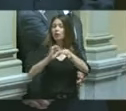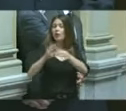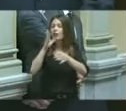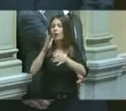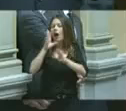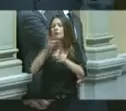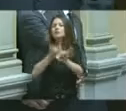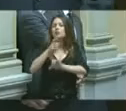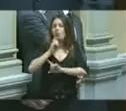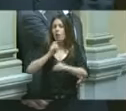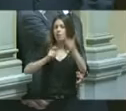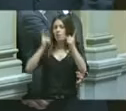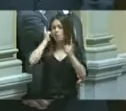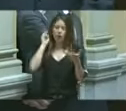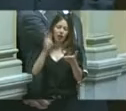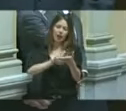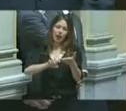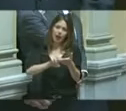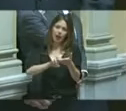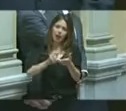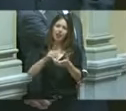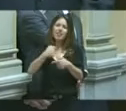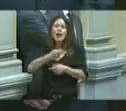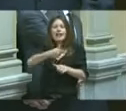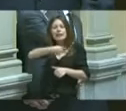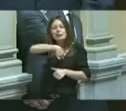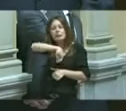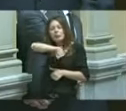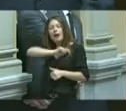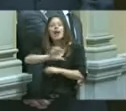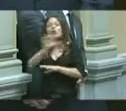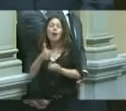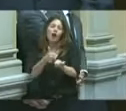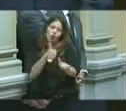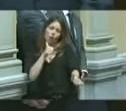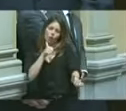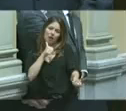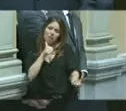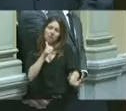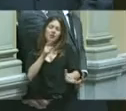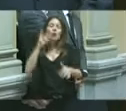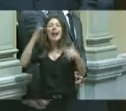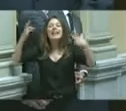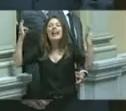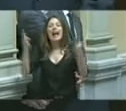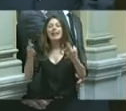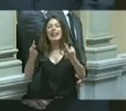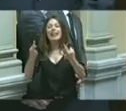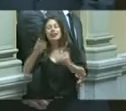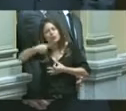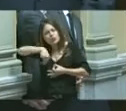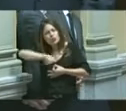menos, fijémonos en España y en la Unión Europea, como condicionantes propios e inmediatos, como realidades en las que debemos de